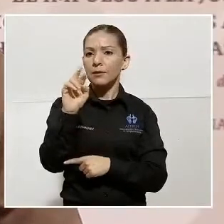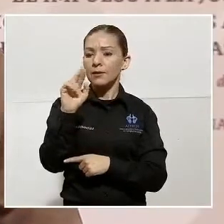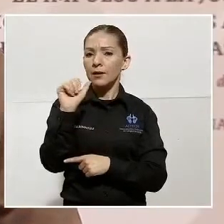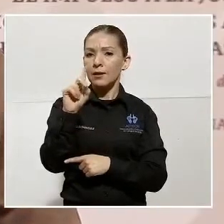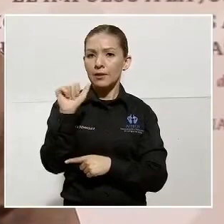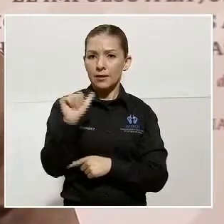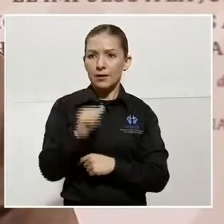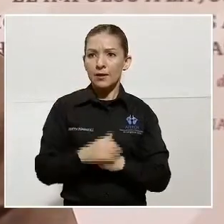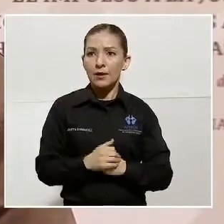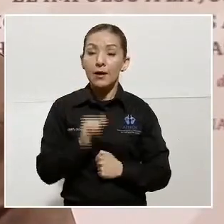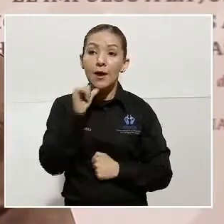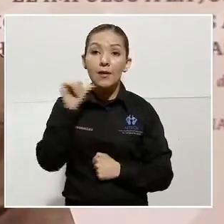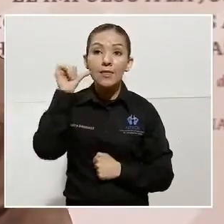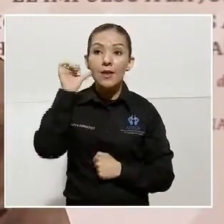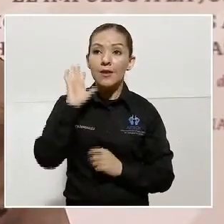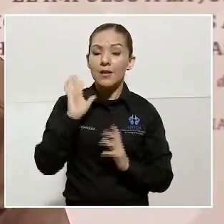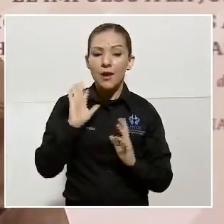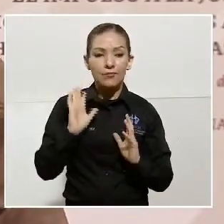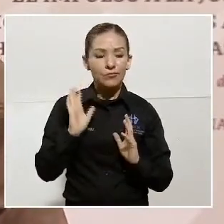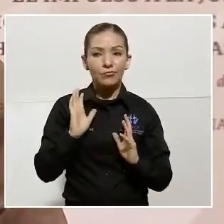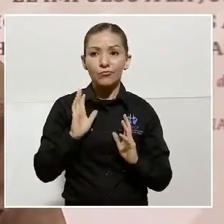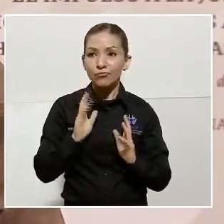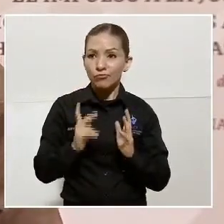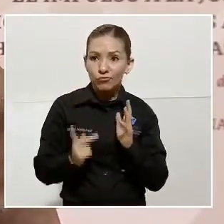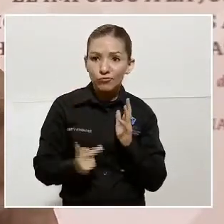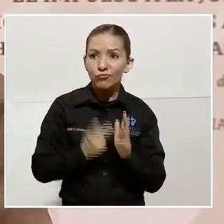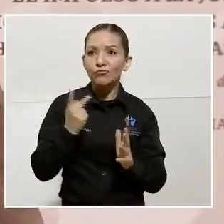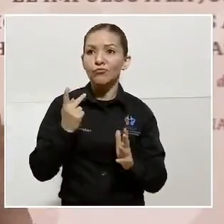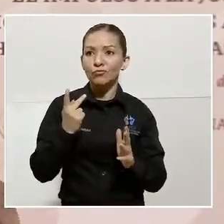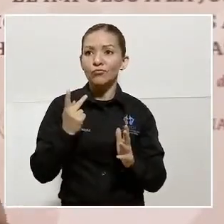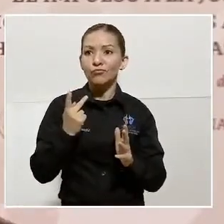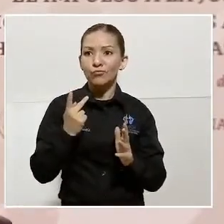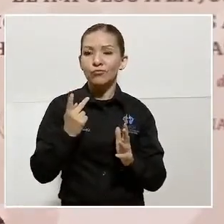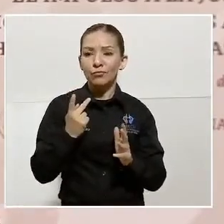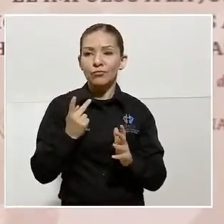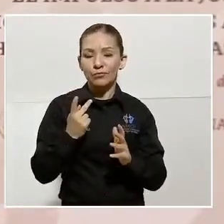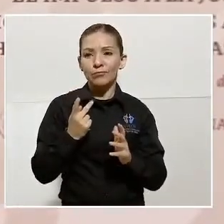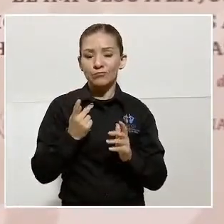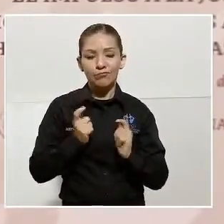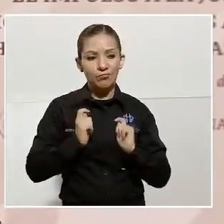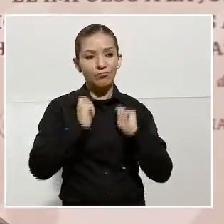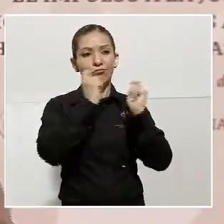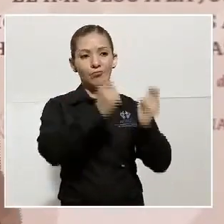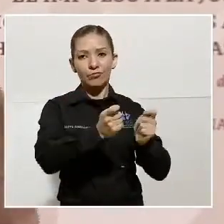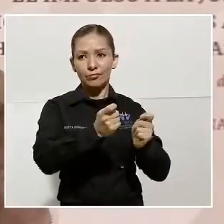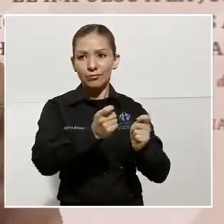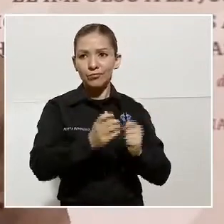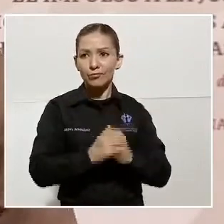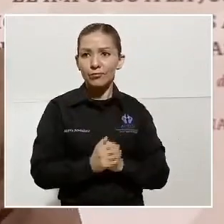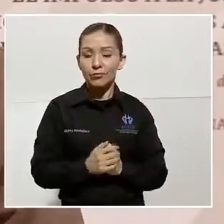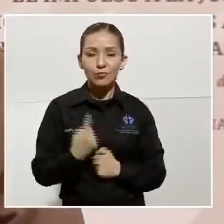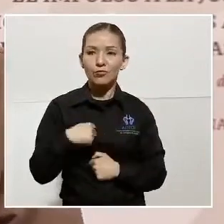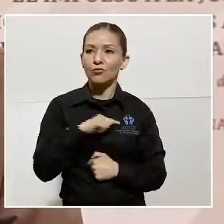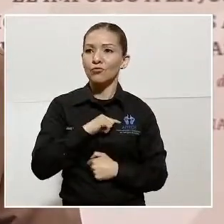que el día de ayer fue ratificada por el Senado de la República en su nombramiento y que